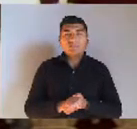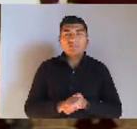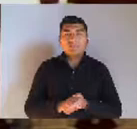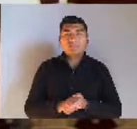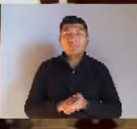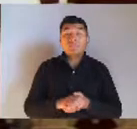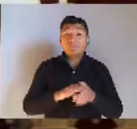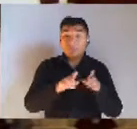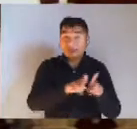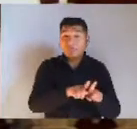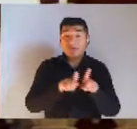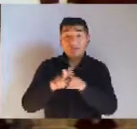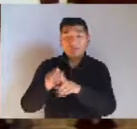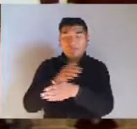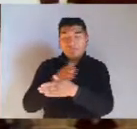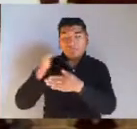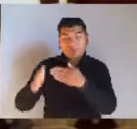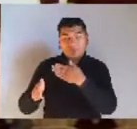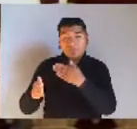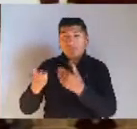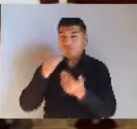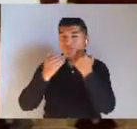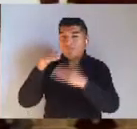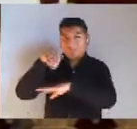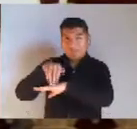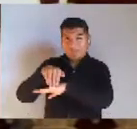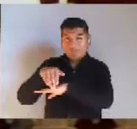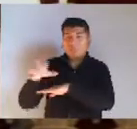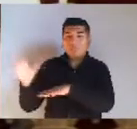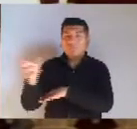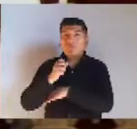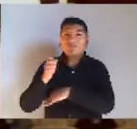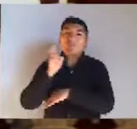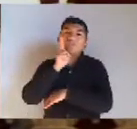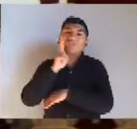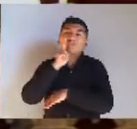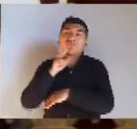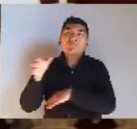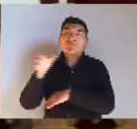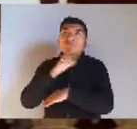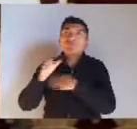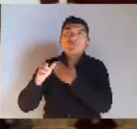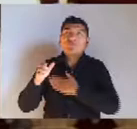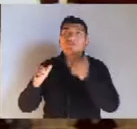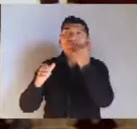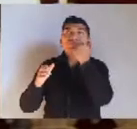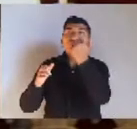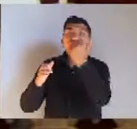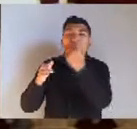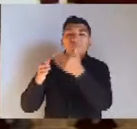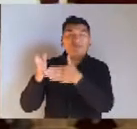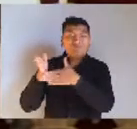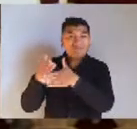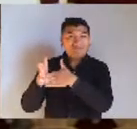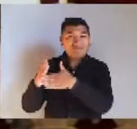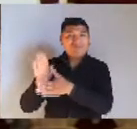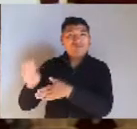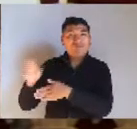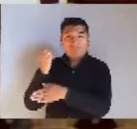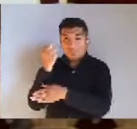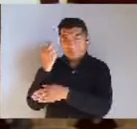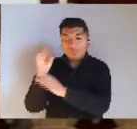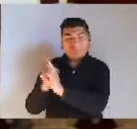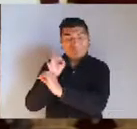Del mismo modo, acabada la cena, tomó el cáliz y dándote gracias de nuevo, lo pasó a sus discípulos